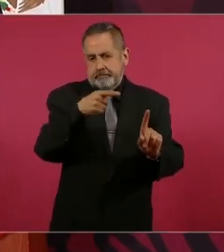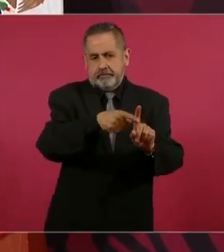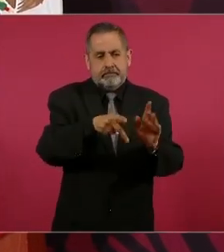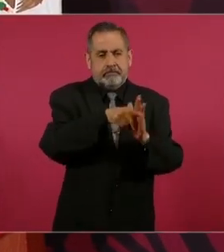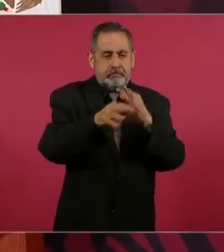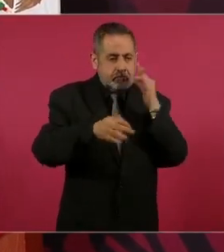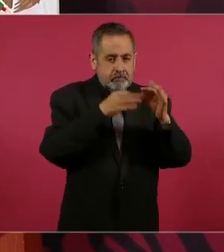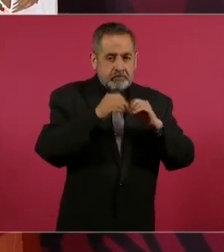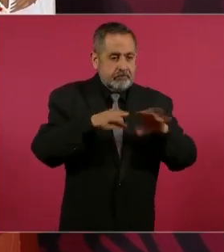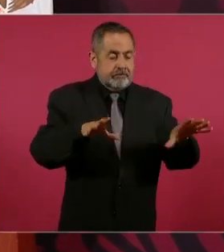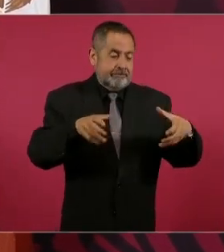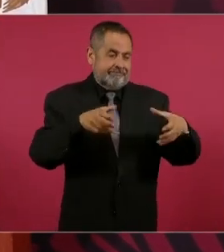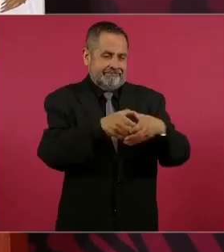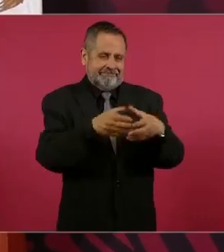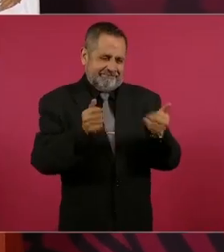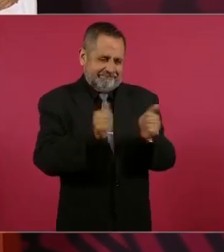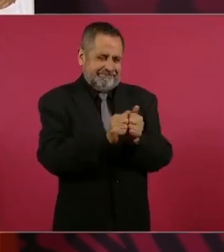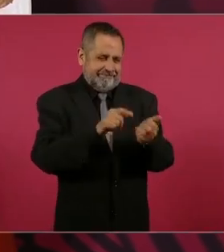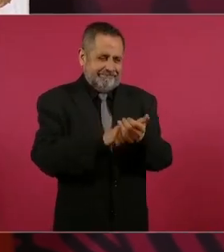periodista salinista,